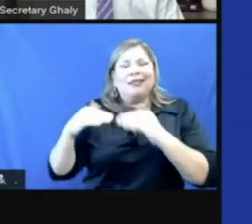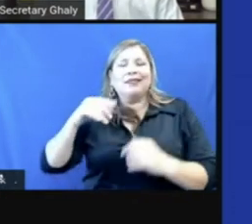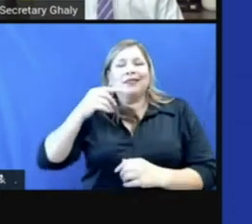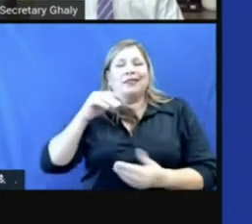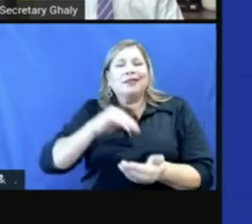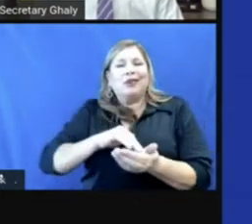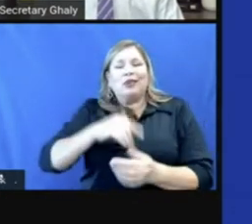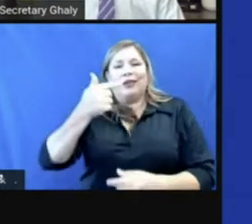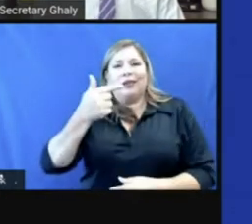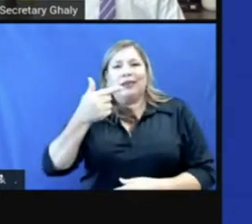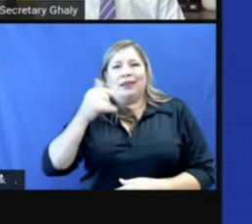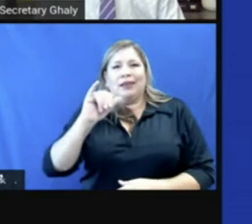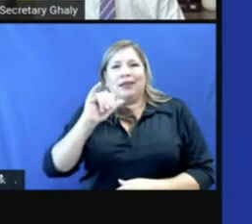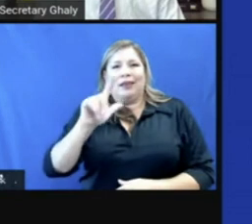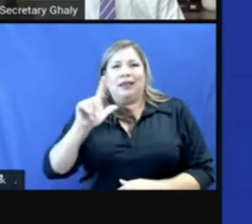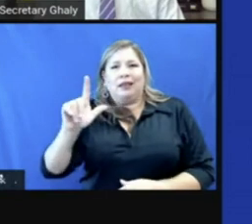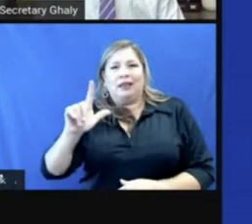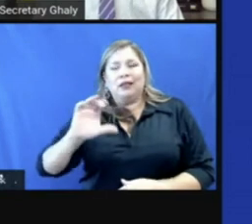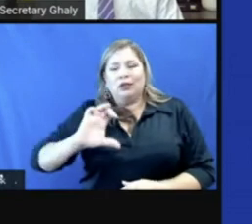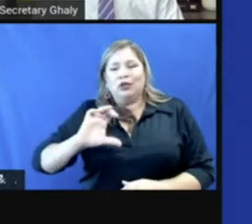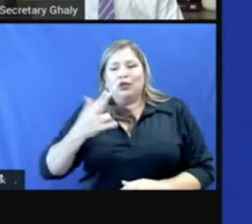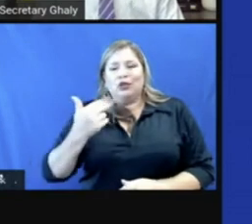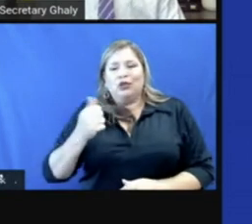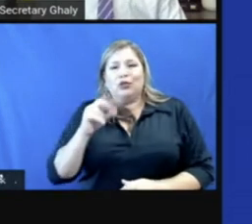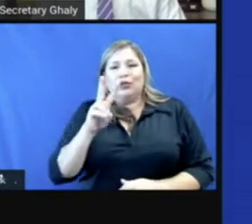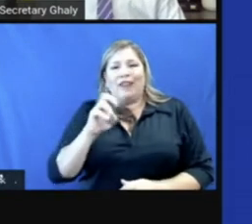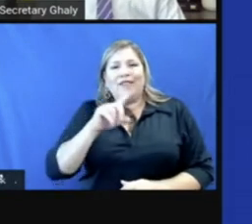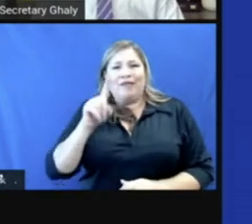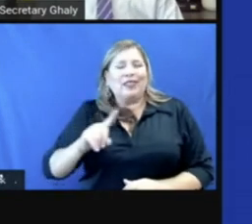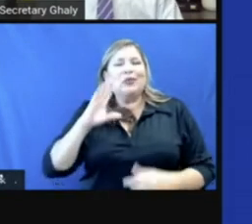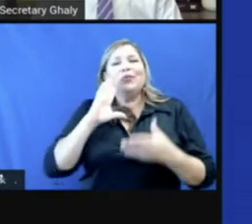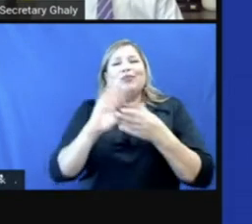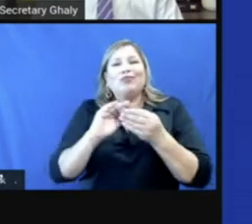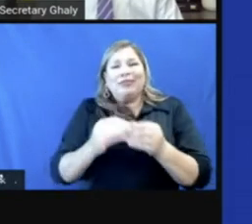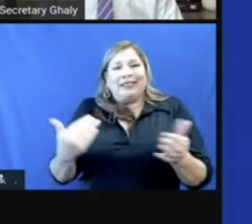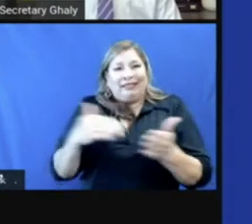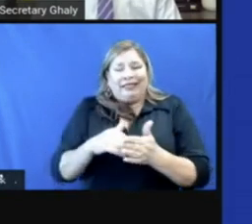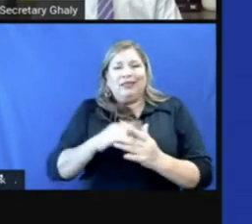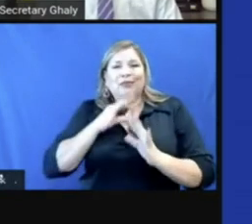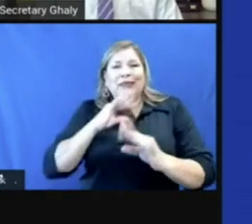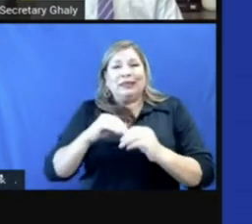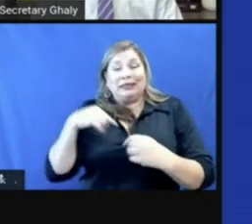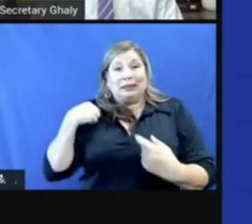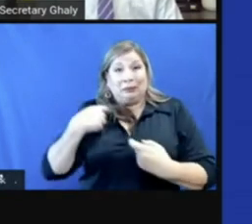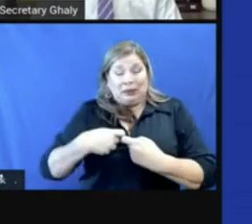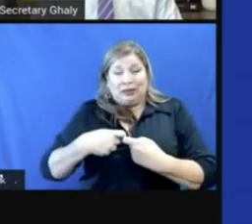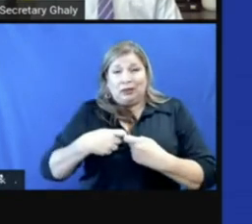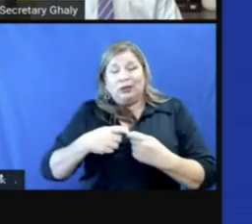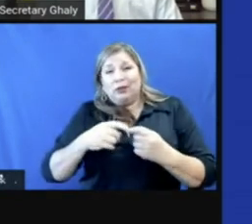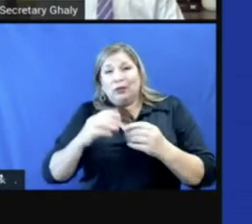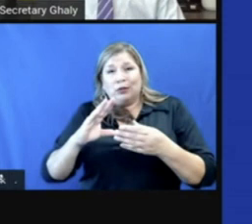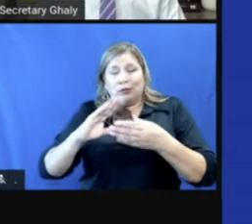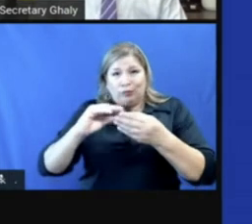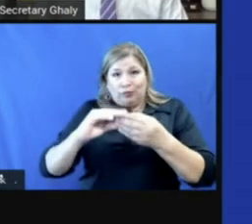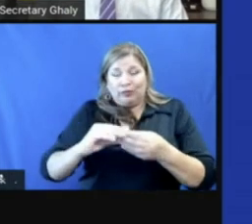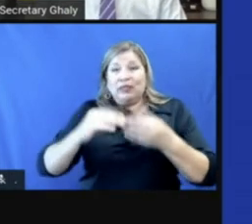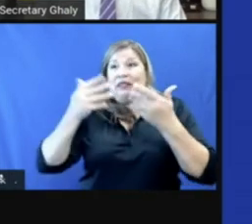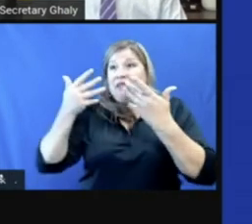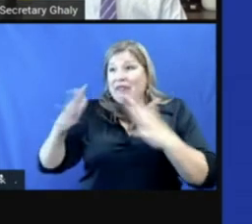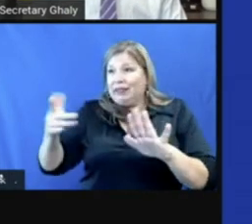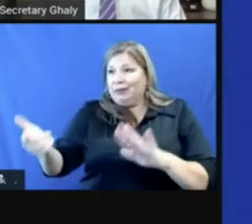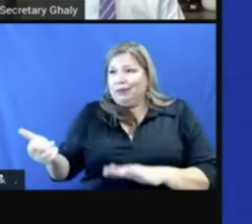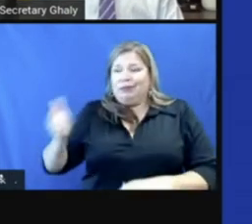Chavez, to share some of the same message here in Spanish. And then when he's done, come back to you, wrap it up, and take as